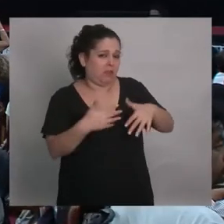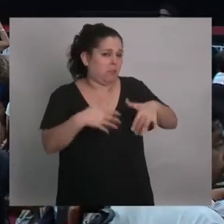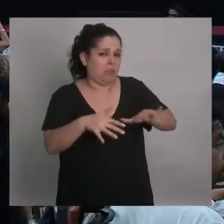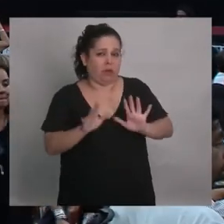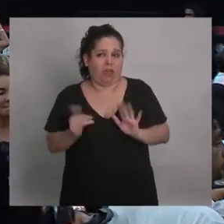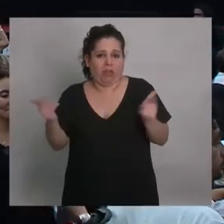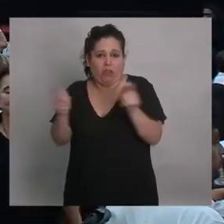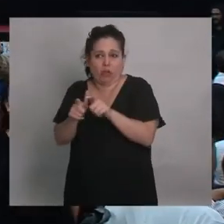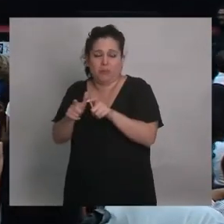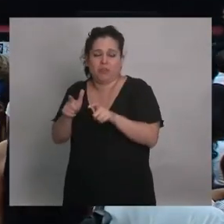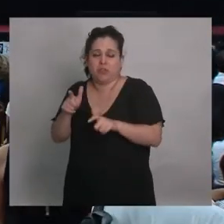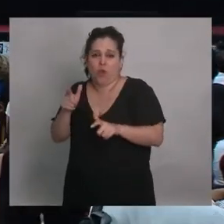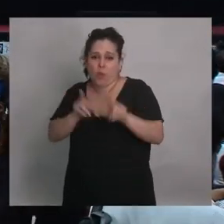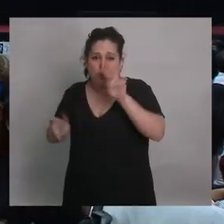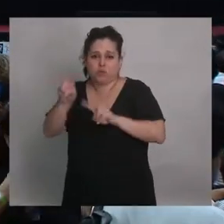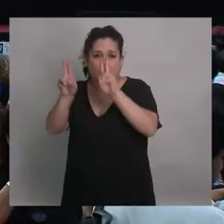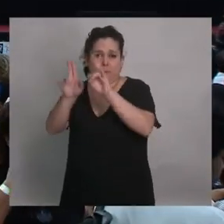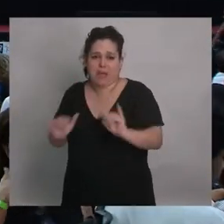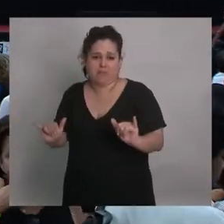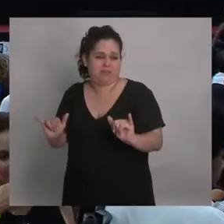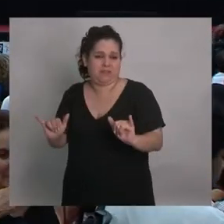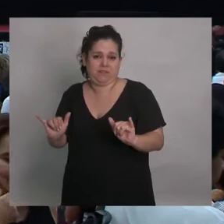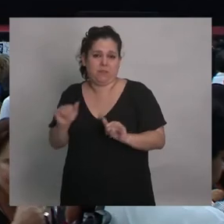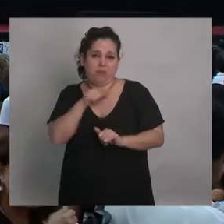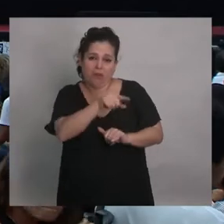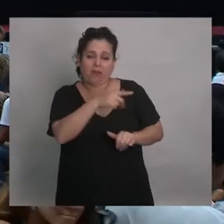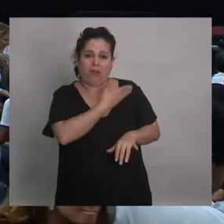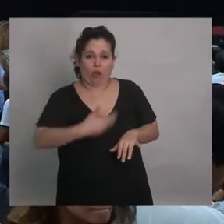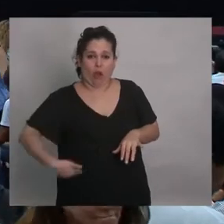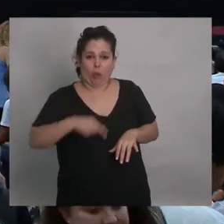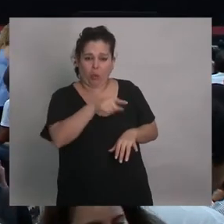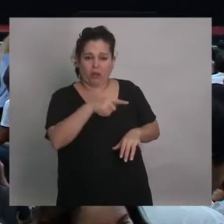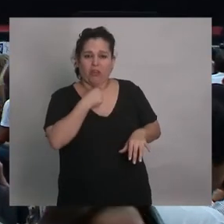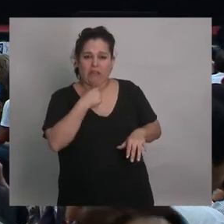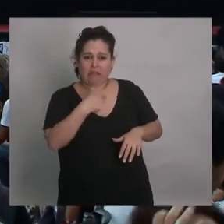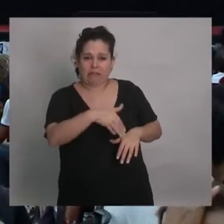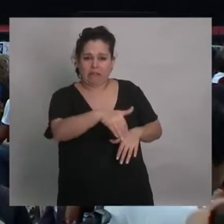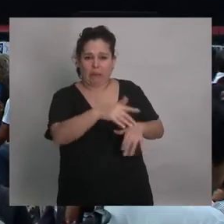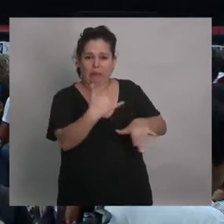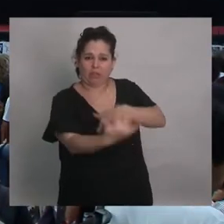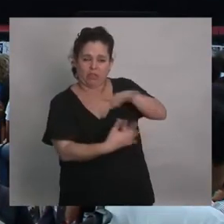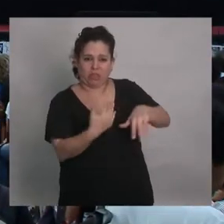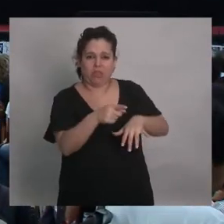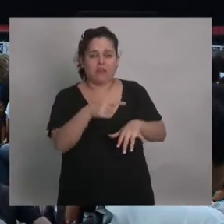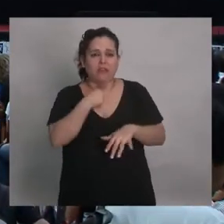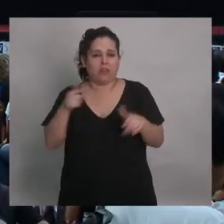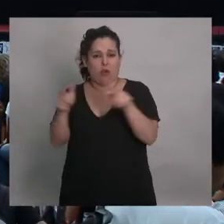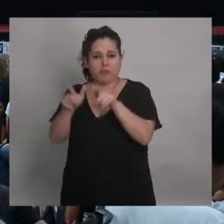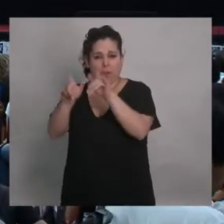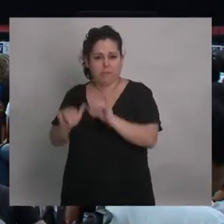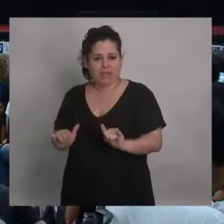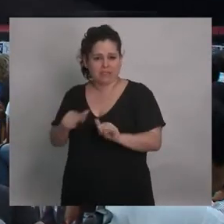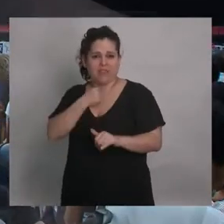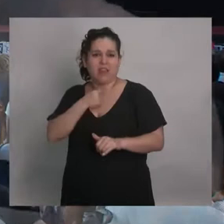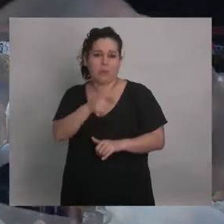pasividad activa del gobierno y ya una actividad pasiva de los